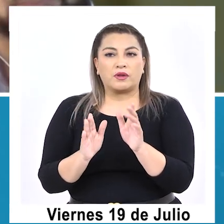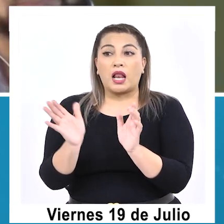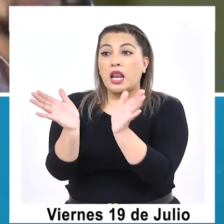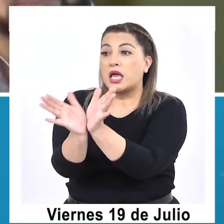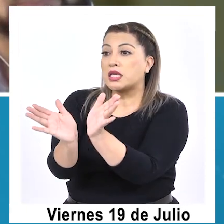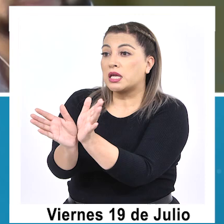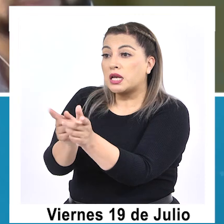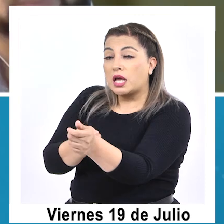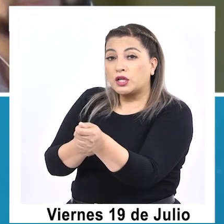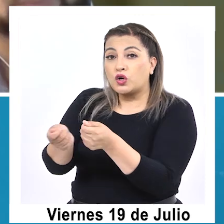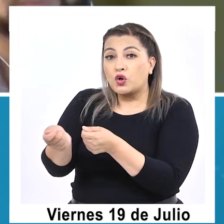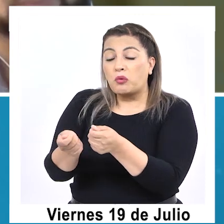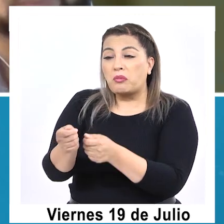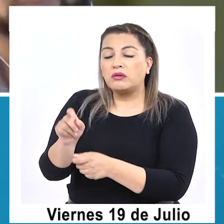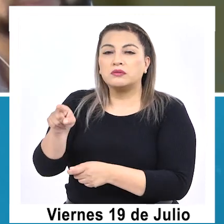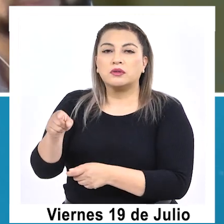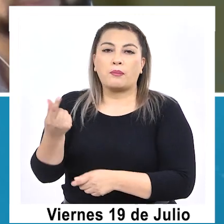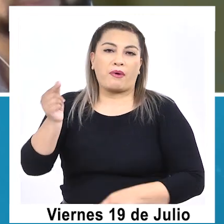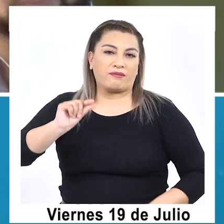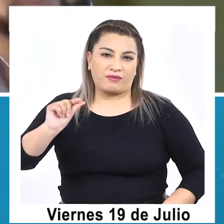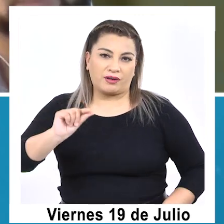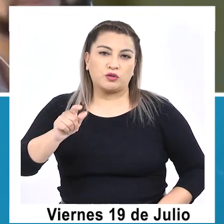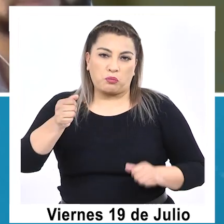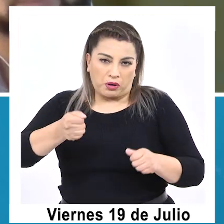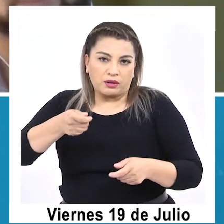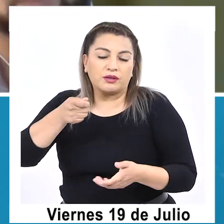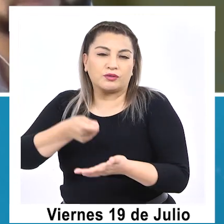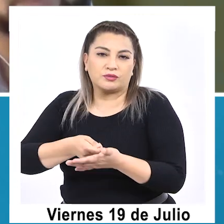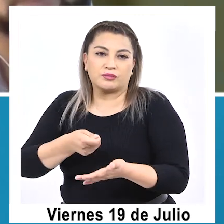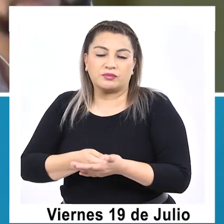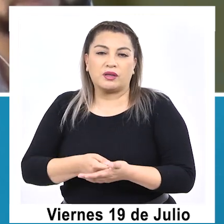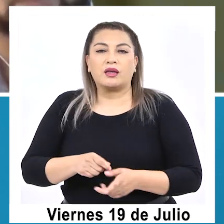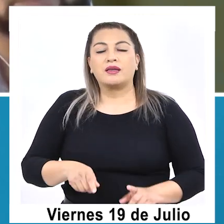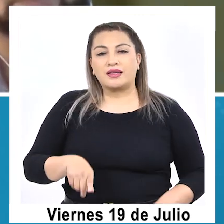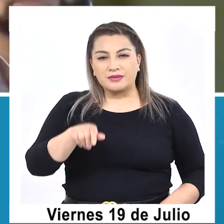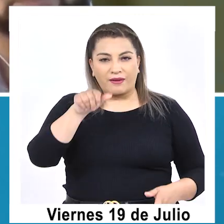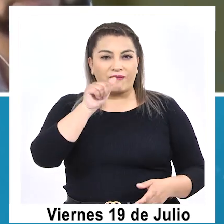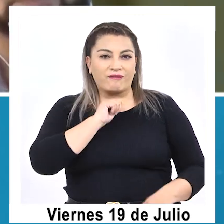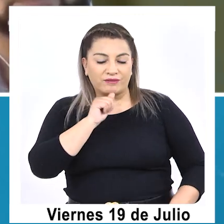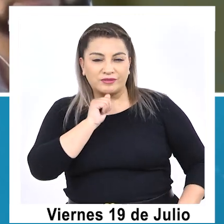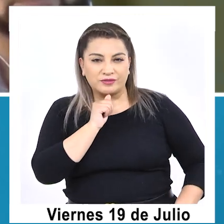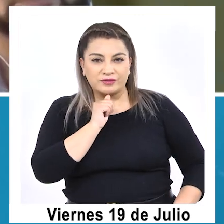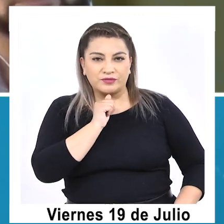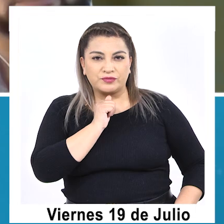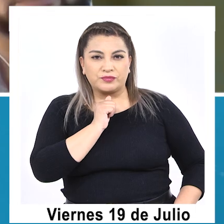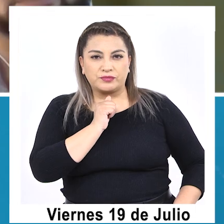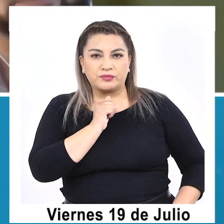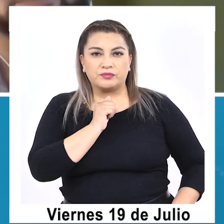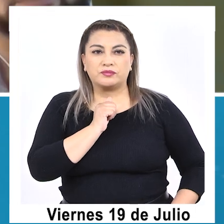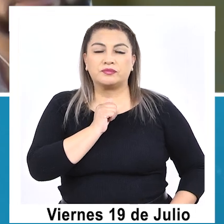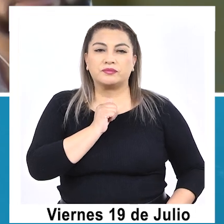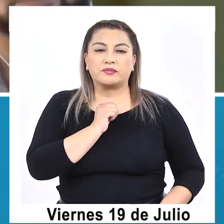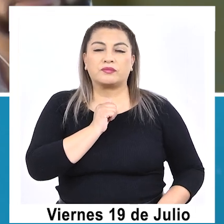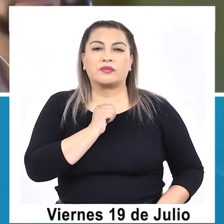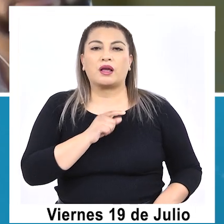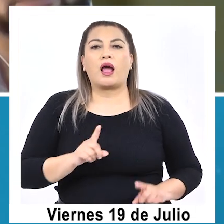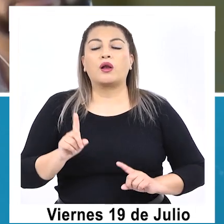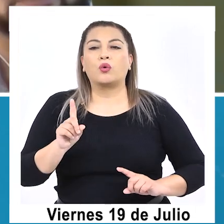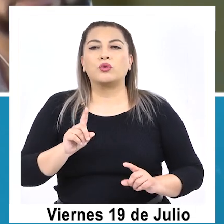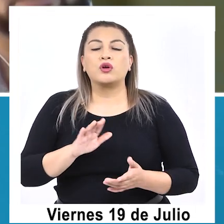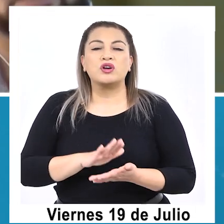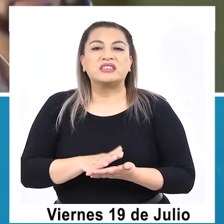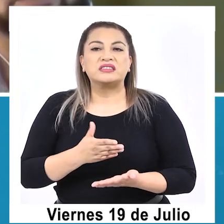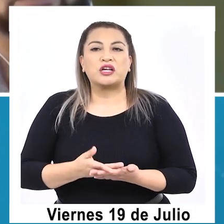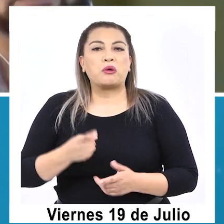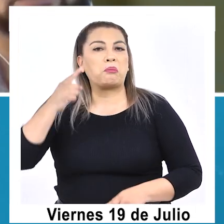de la esquina, a un costo mucho menor. Creo que en eso hay una deuda respecto a no llevar la alimentación saludable a